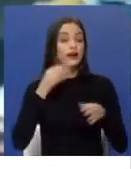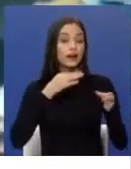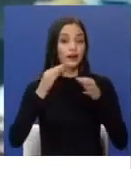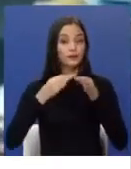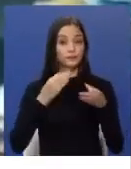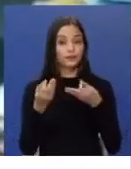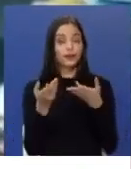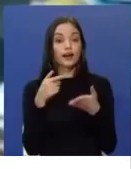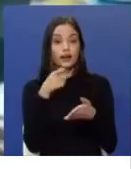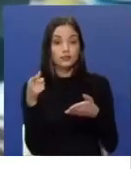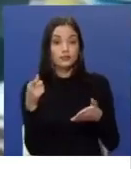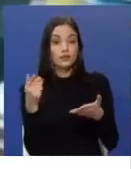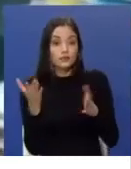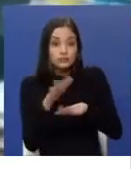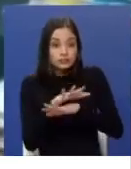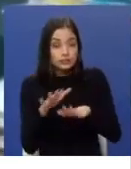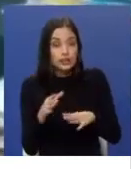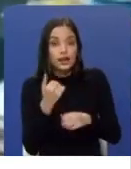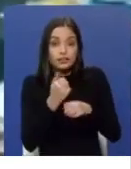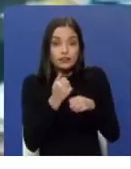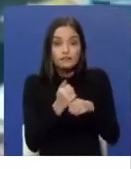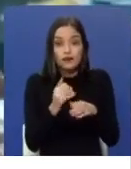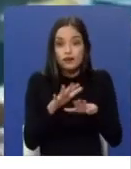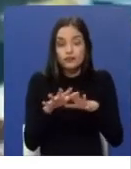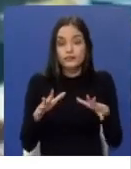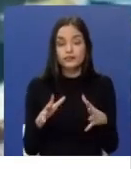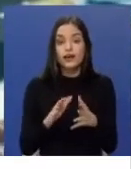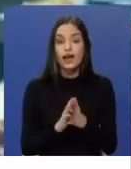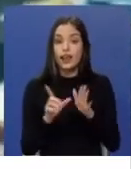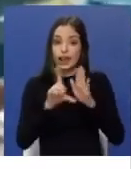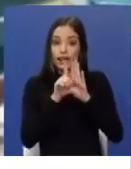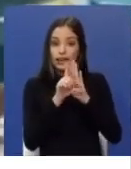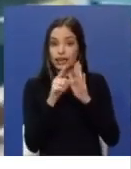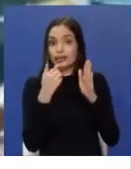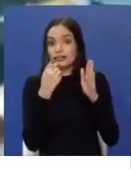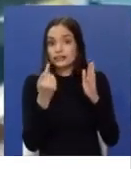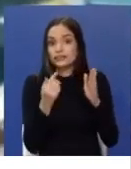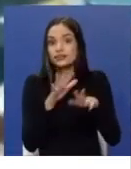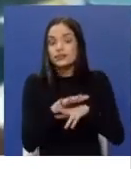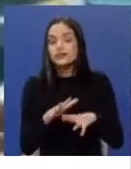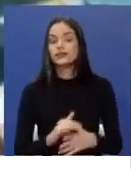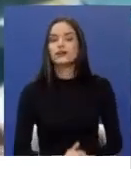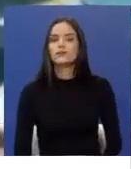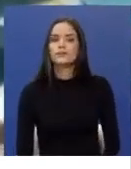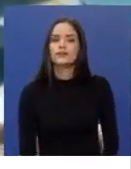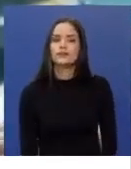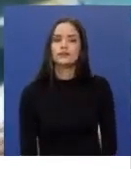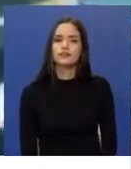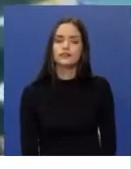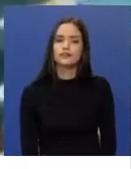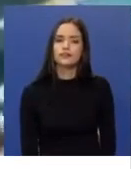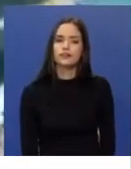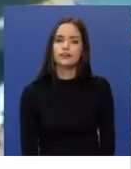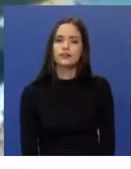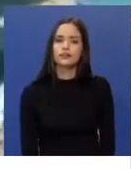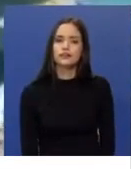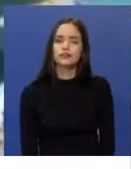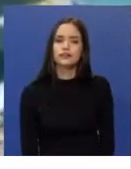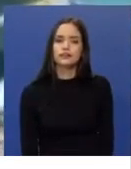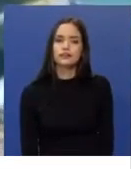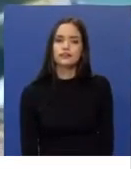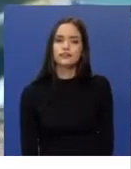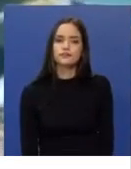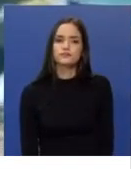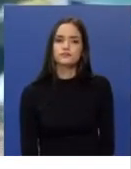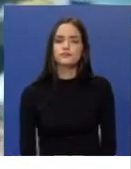lo están haciendo. No, porque eso ya está establecido, ya hay concesiones, ya hay, si hay antecedentes que le puedo decir